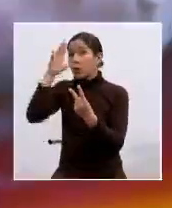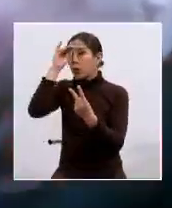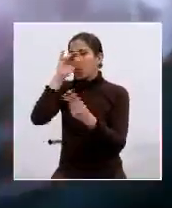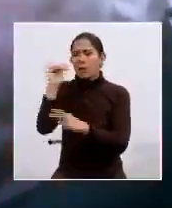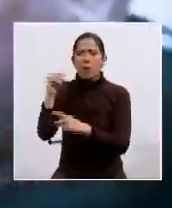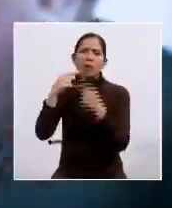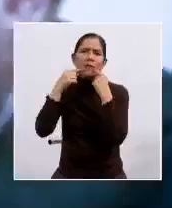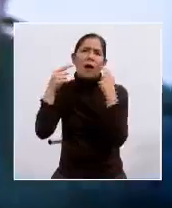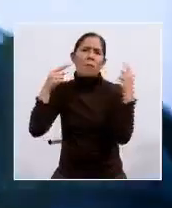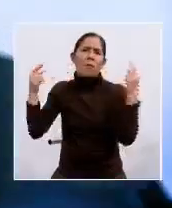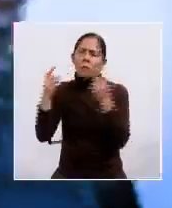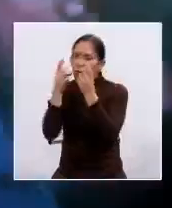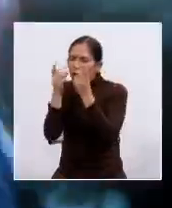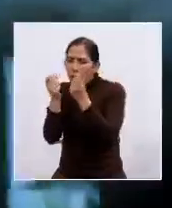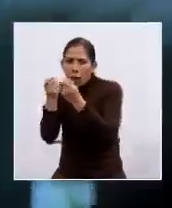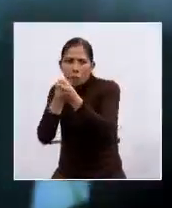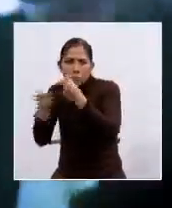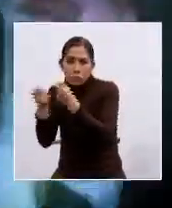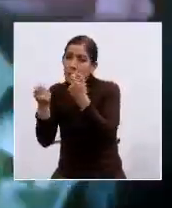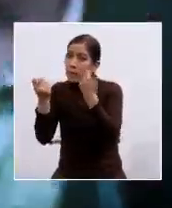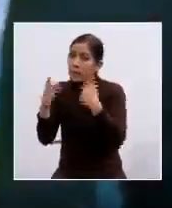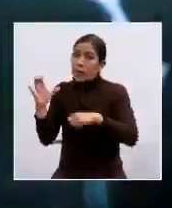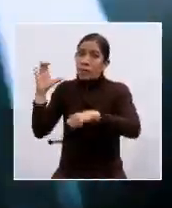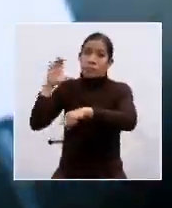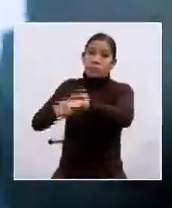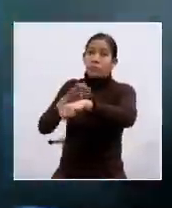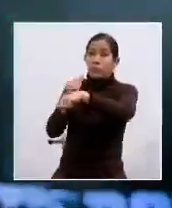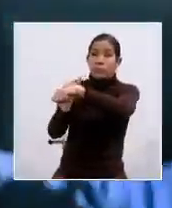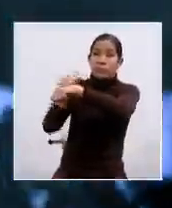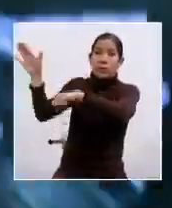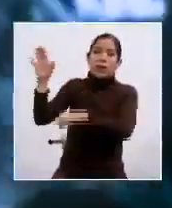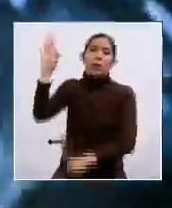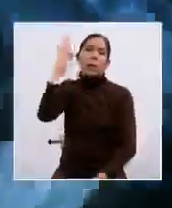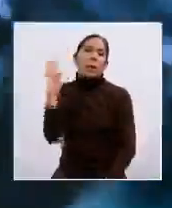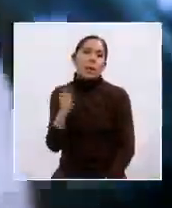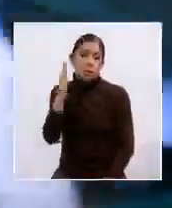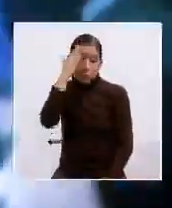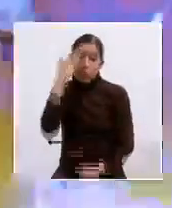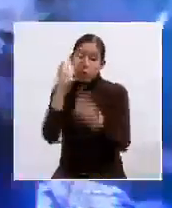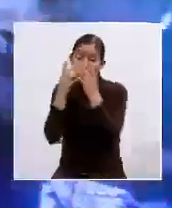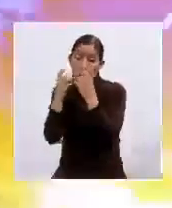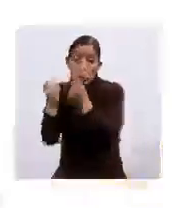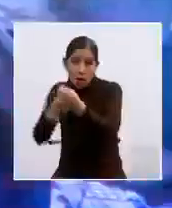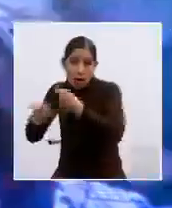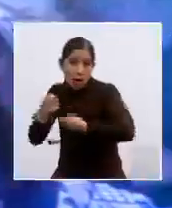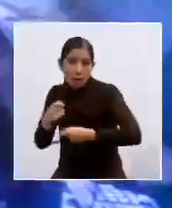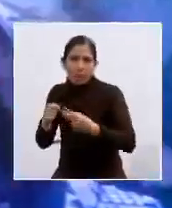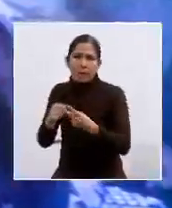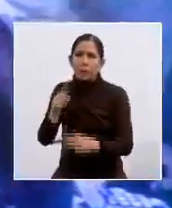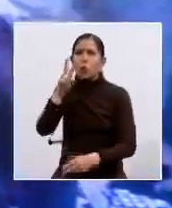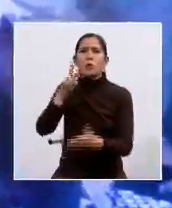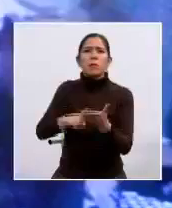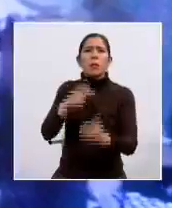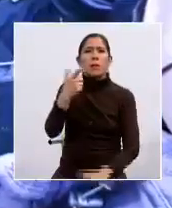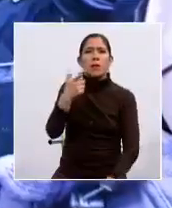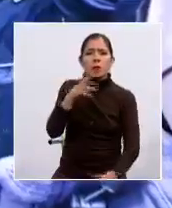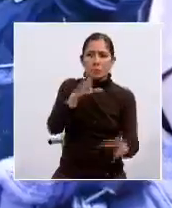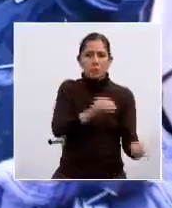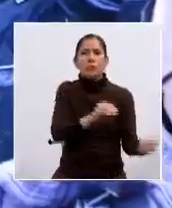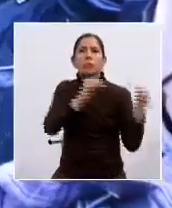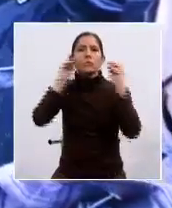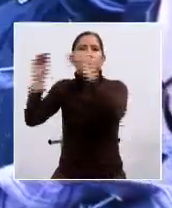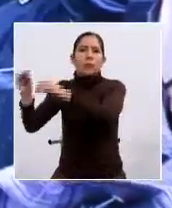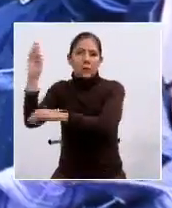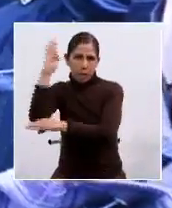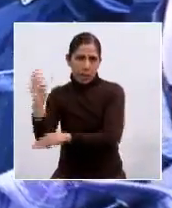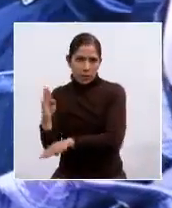narcotráfico y que ha sido condenado en Brasil por tráfico de sustancias ilícitas. Fue extraditado en el año 2021 al vecino país para